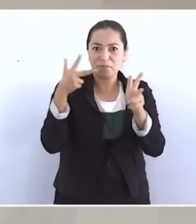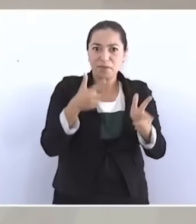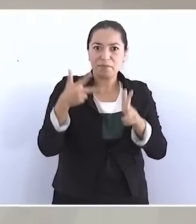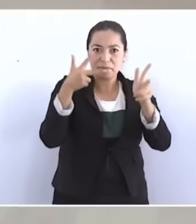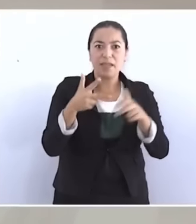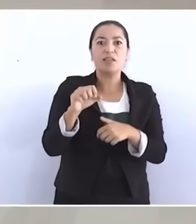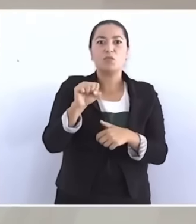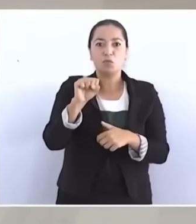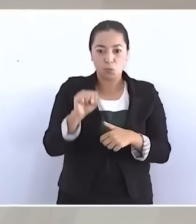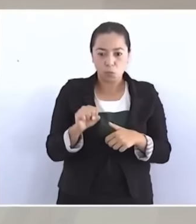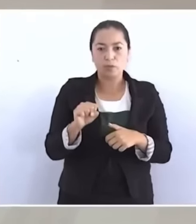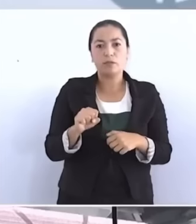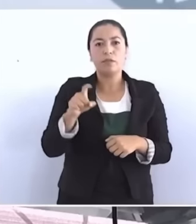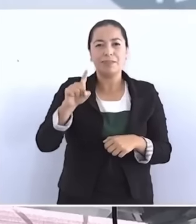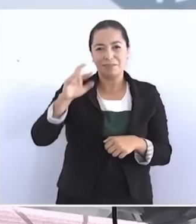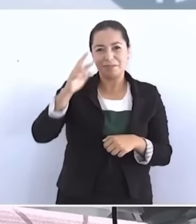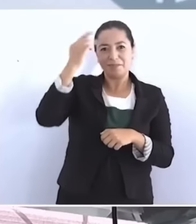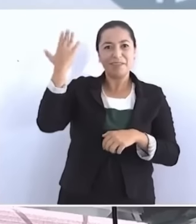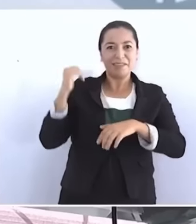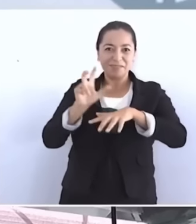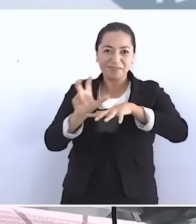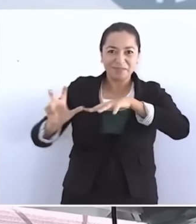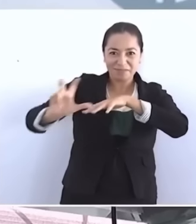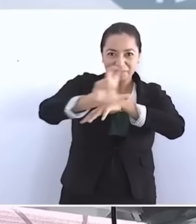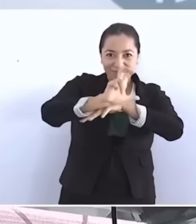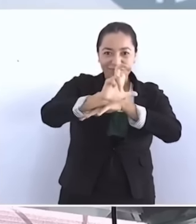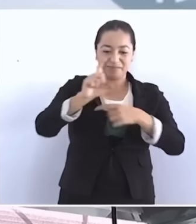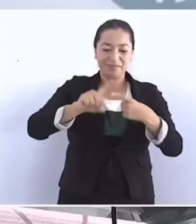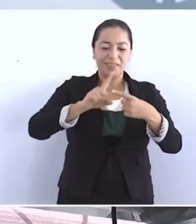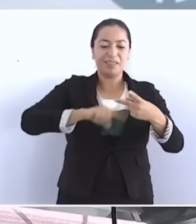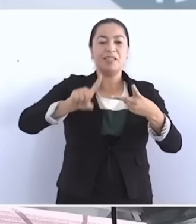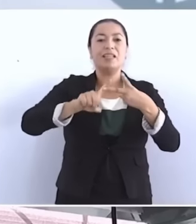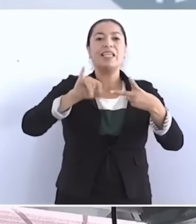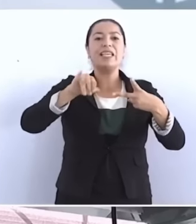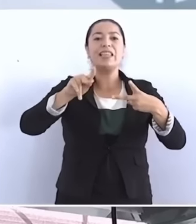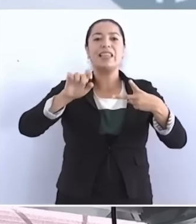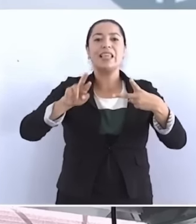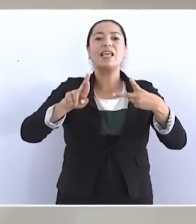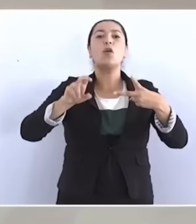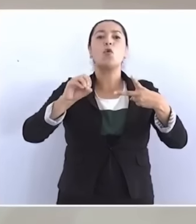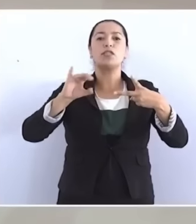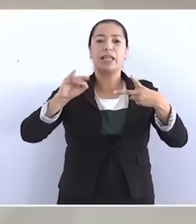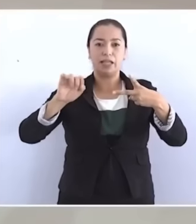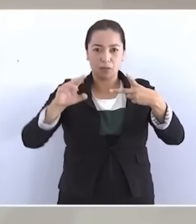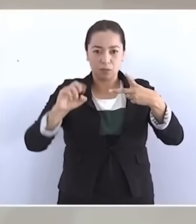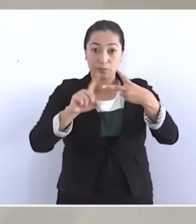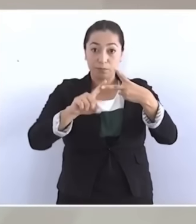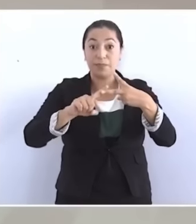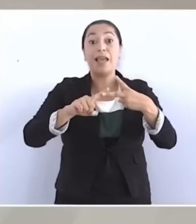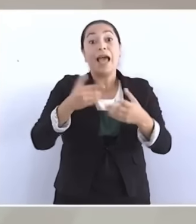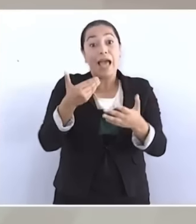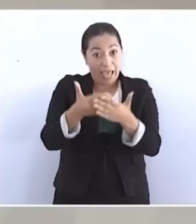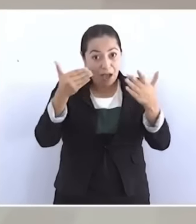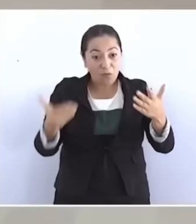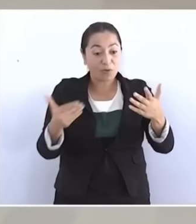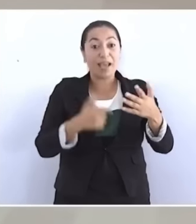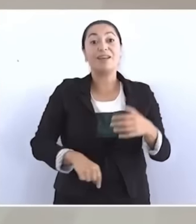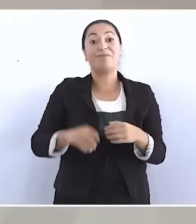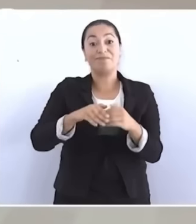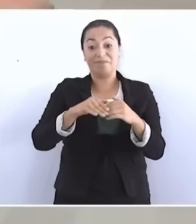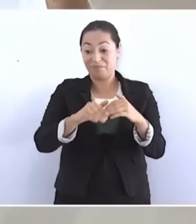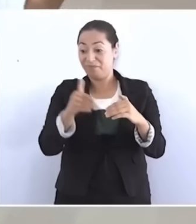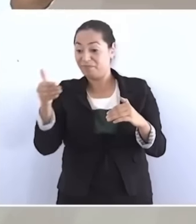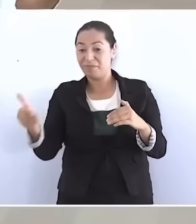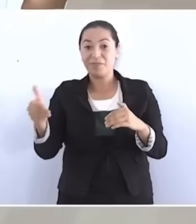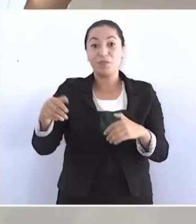Maya, el Interoceánico. Pues ahora vamos a venir para el norte. Van